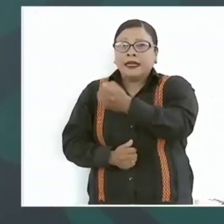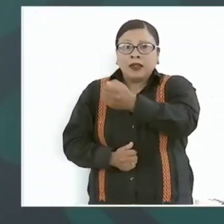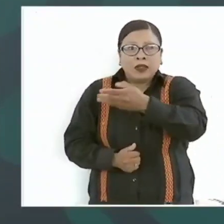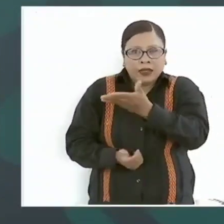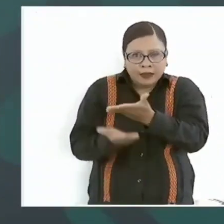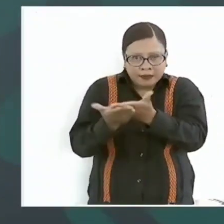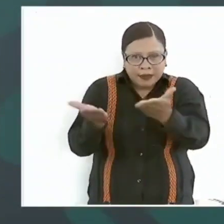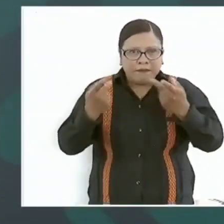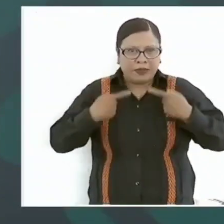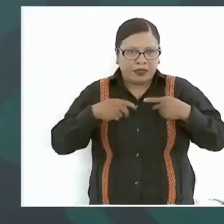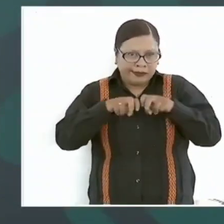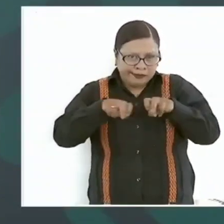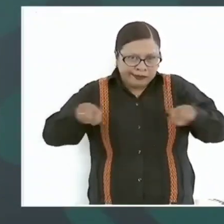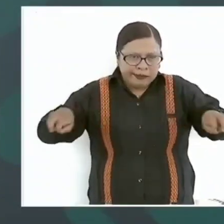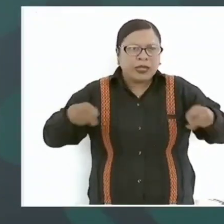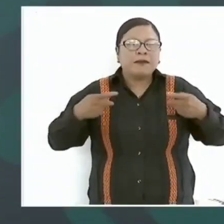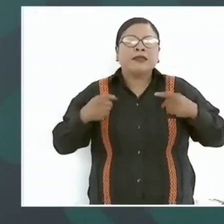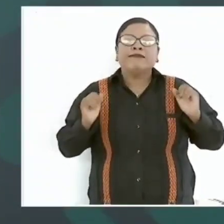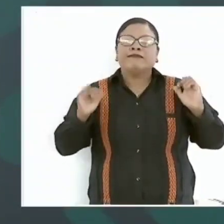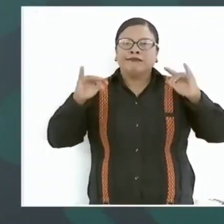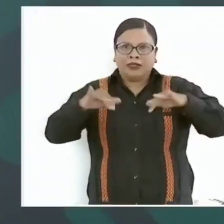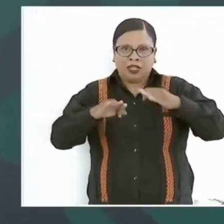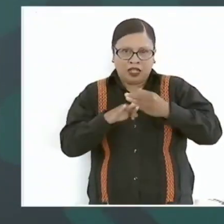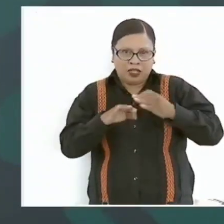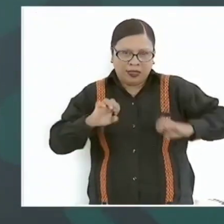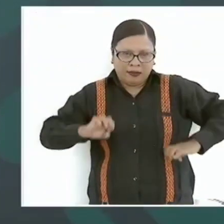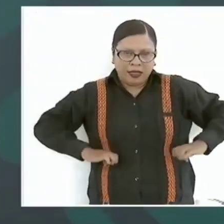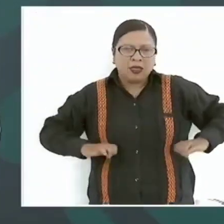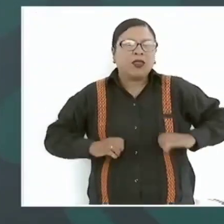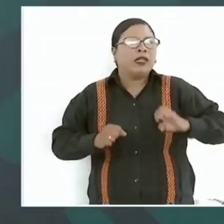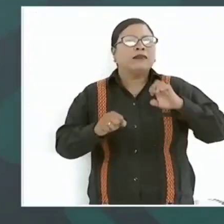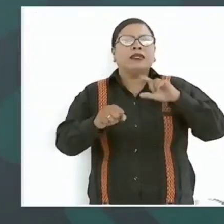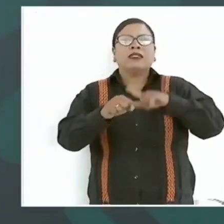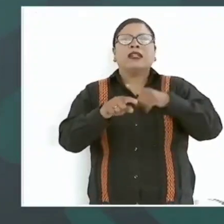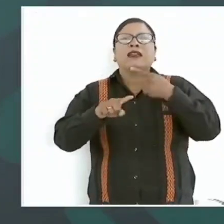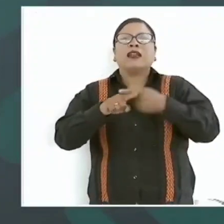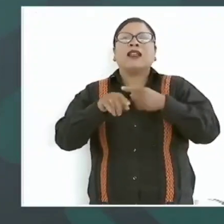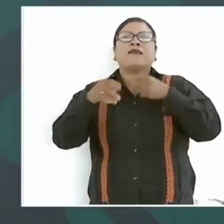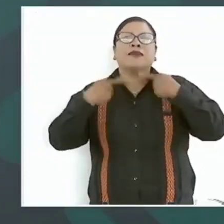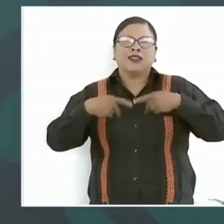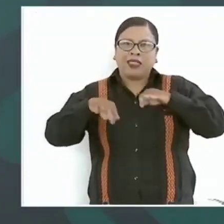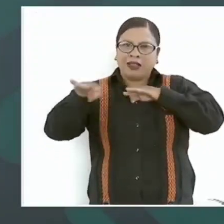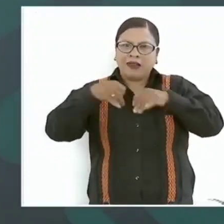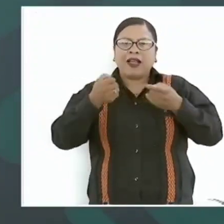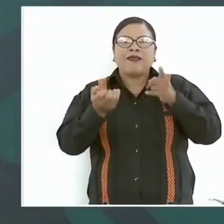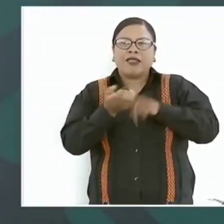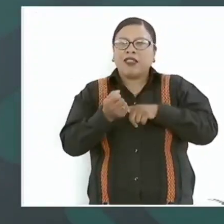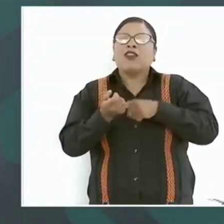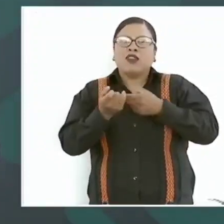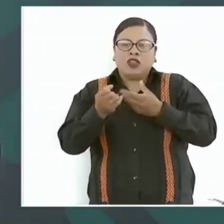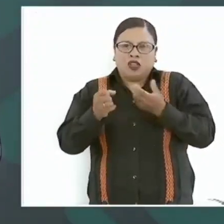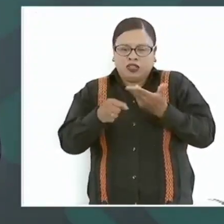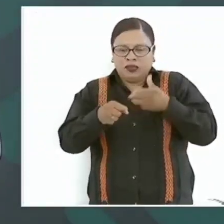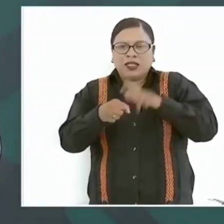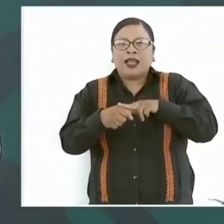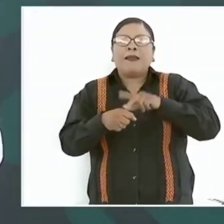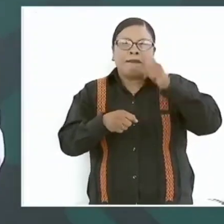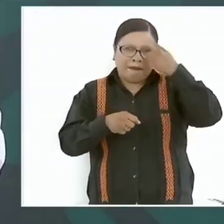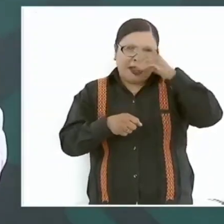del Presidium y a todos los asistentes a este evento, y en especial a los trabajadores de este nuevo hospital